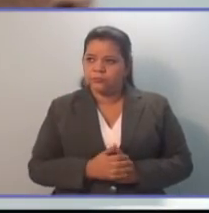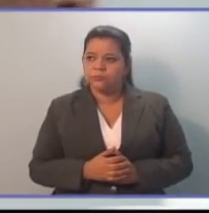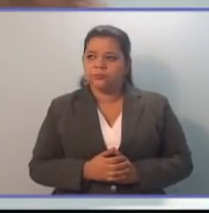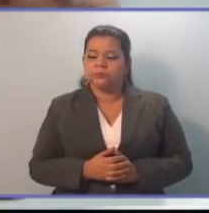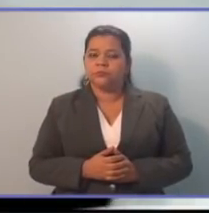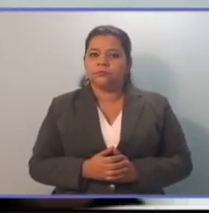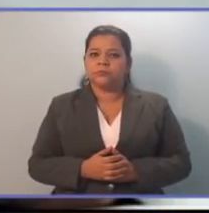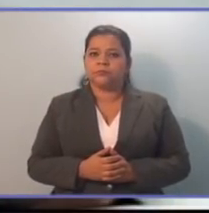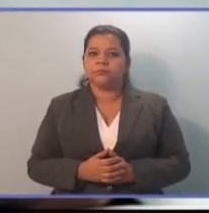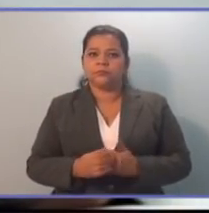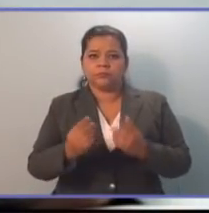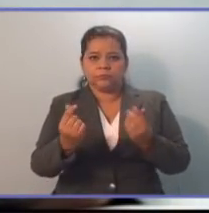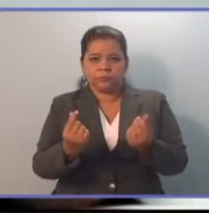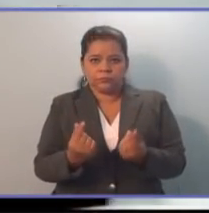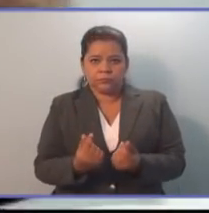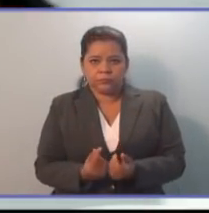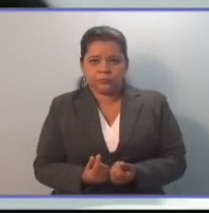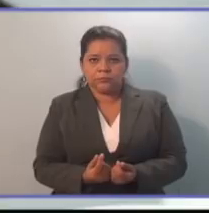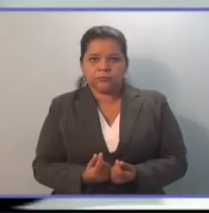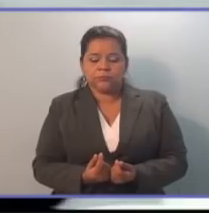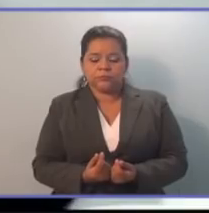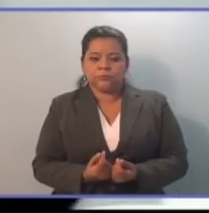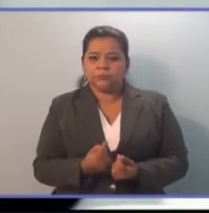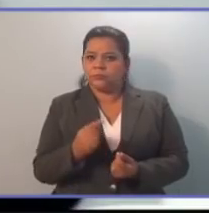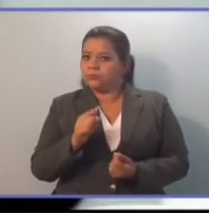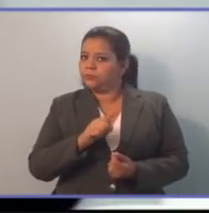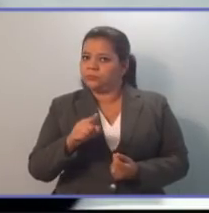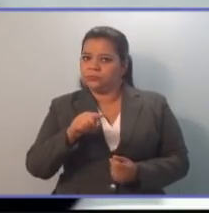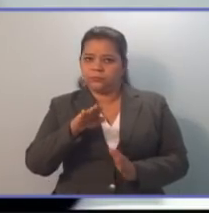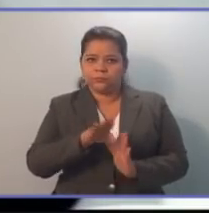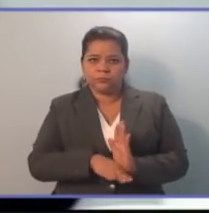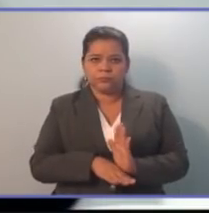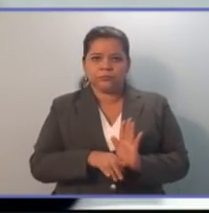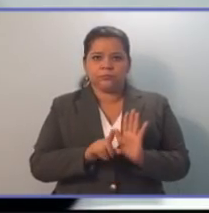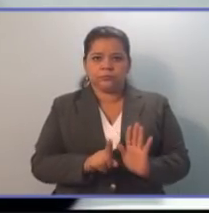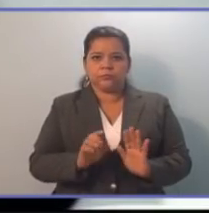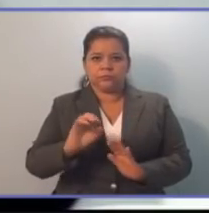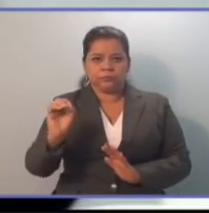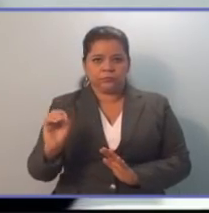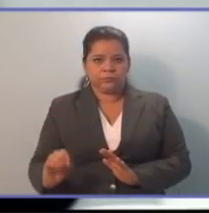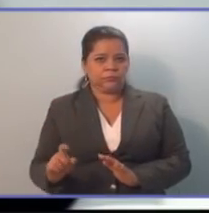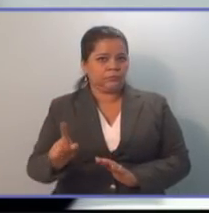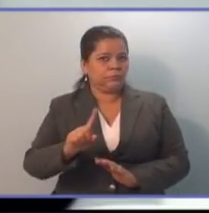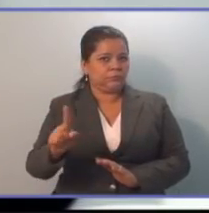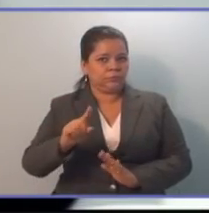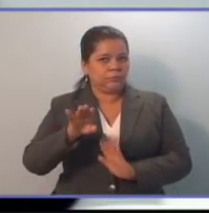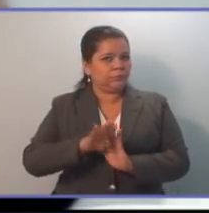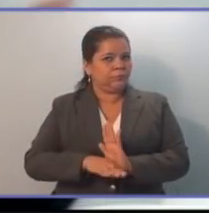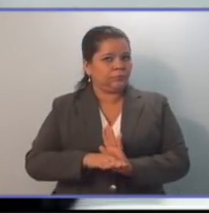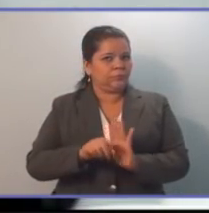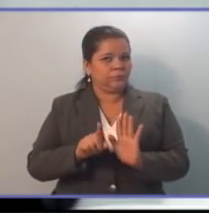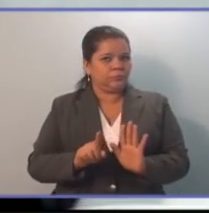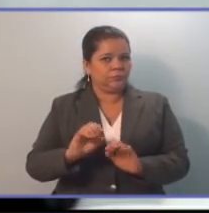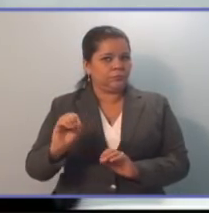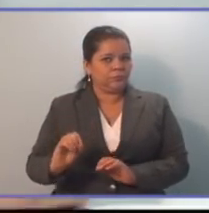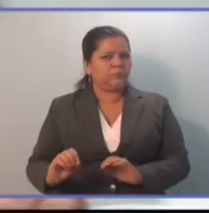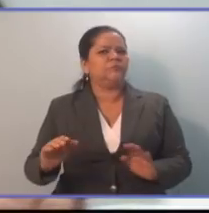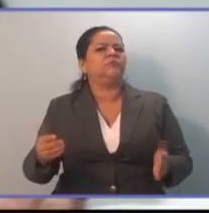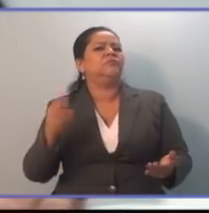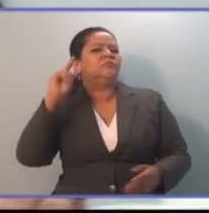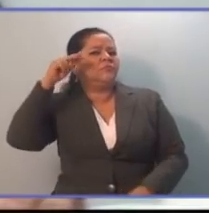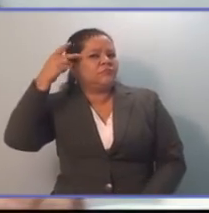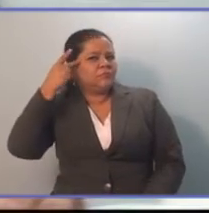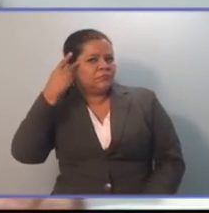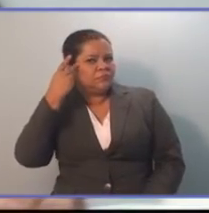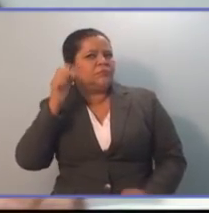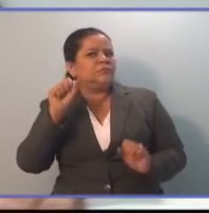esa asignación presupuestaria no inferior al 6%. No inferior. ¿Eso qué quiere decir? Que